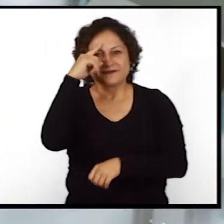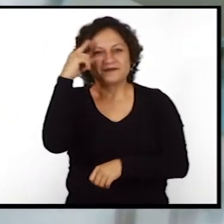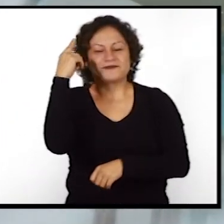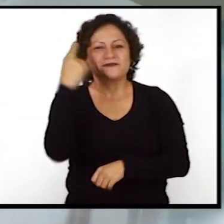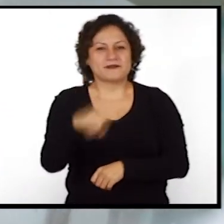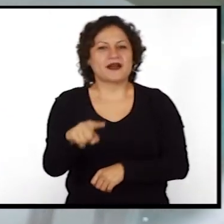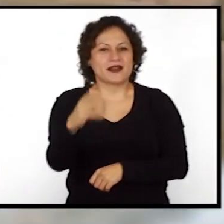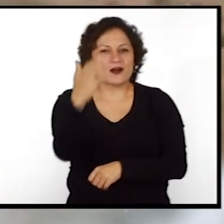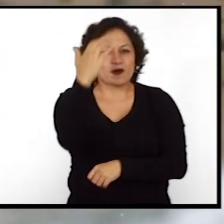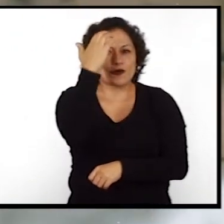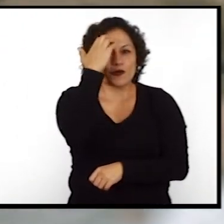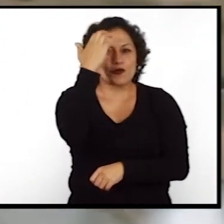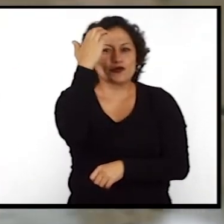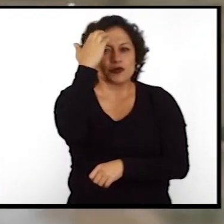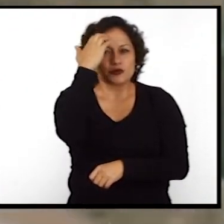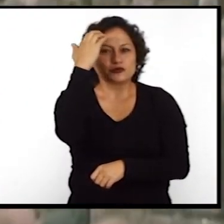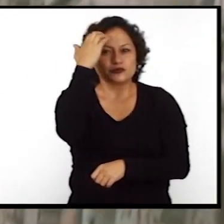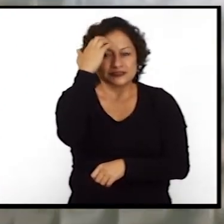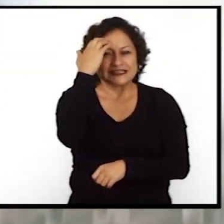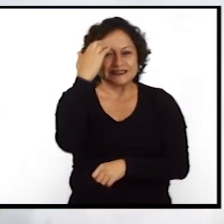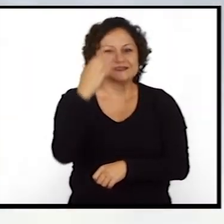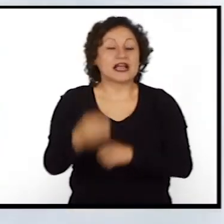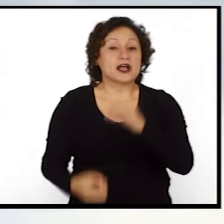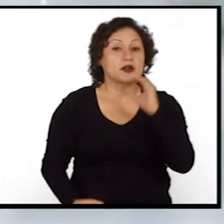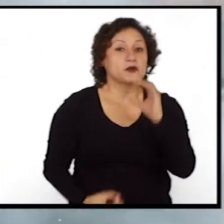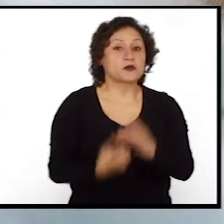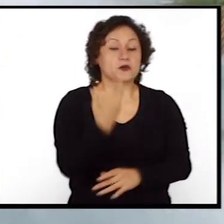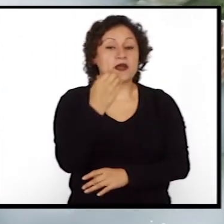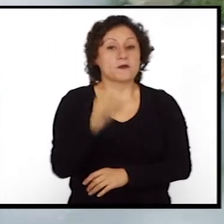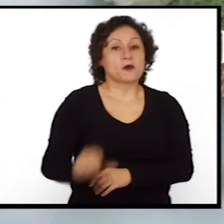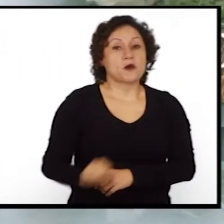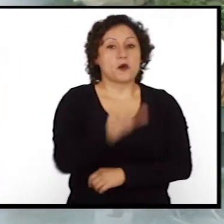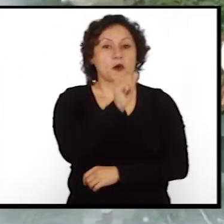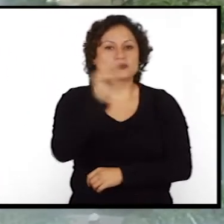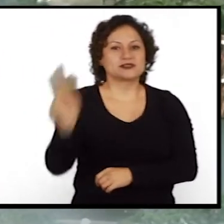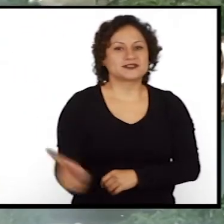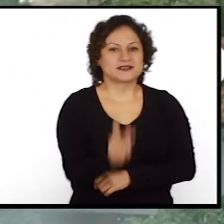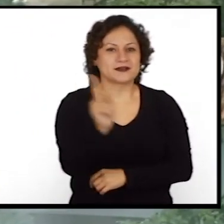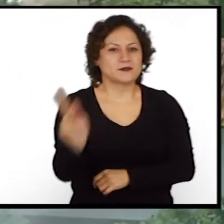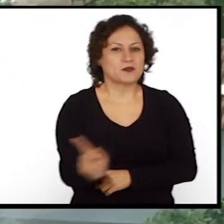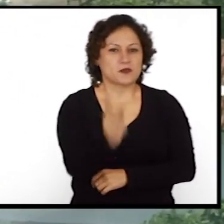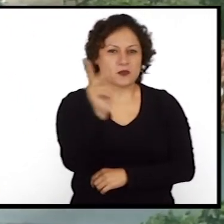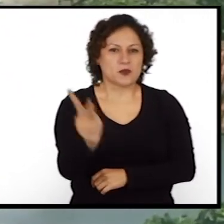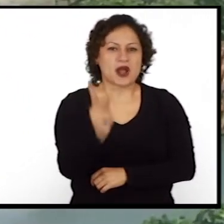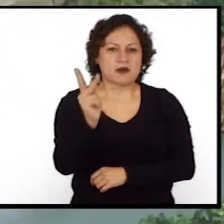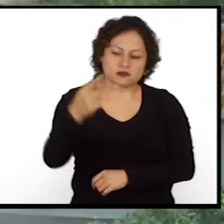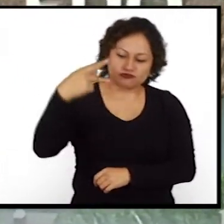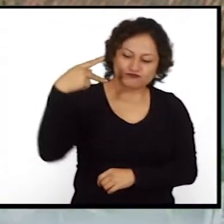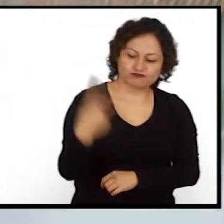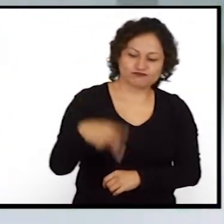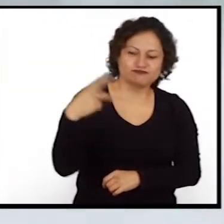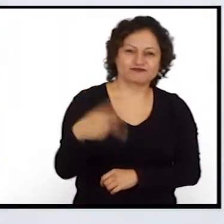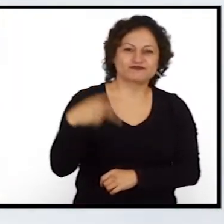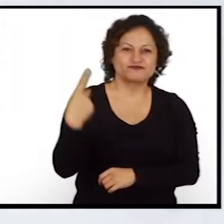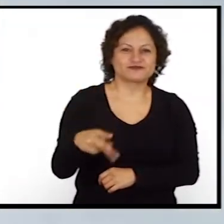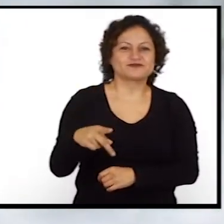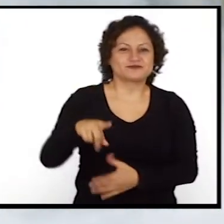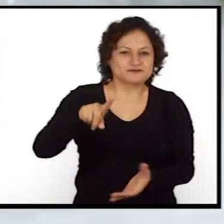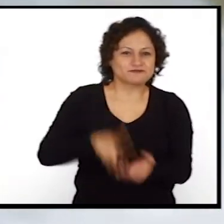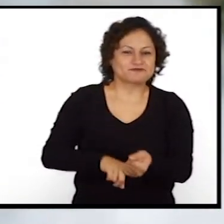y nos invita a reconocer el íntegro esfuerzo de 11 nuevos poblados con símbolos y leyendas.